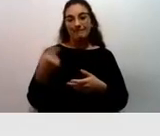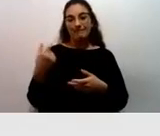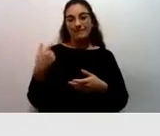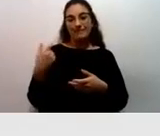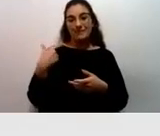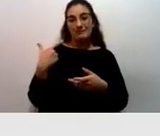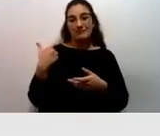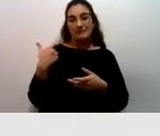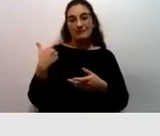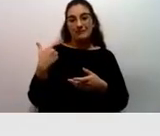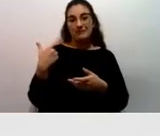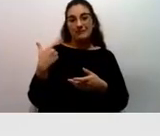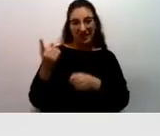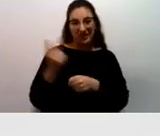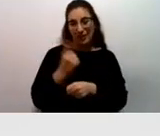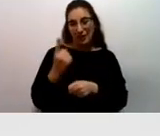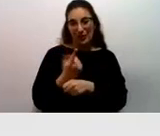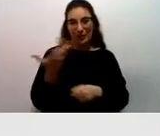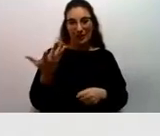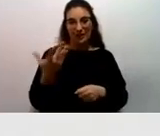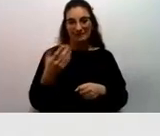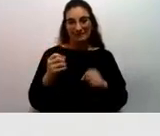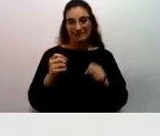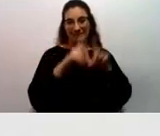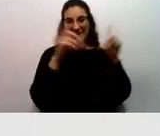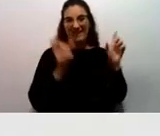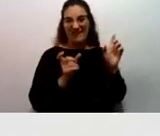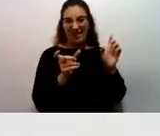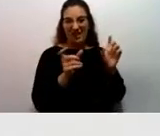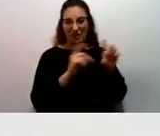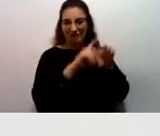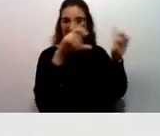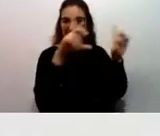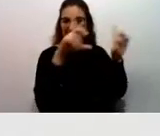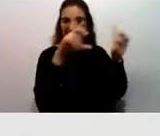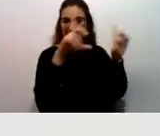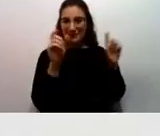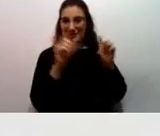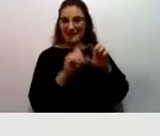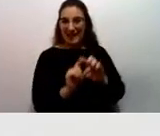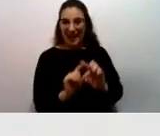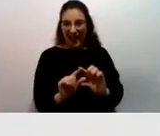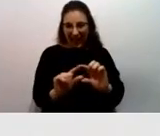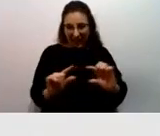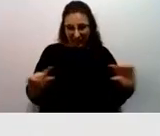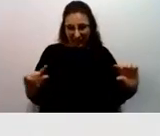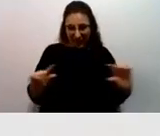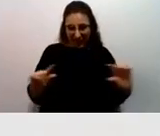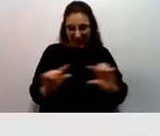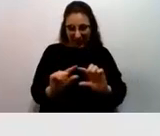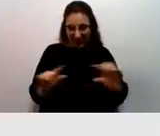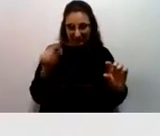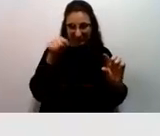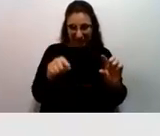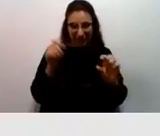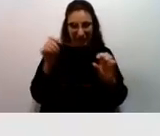No, no voy a poder poner el video porque no tengo la barra abajo como para ponerlo Bien, lo